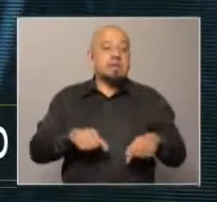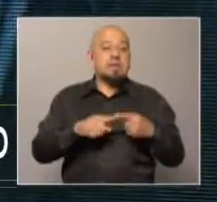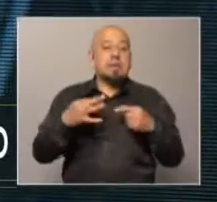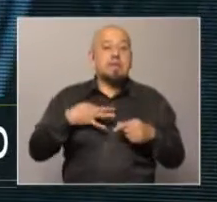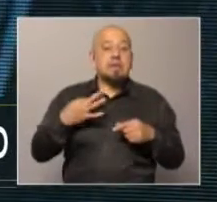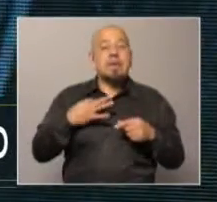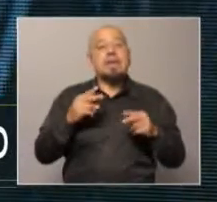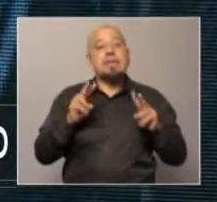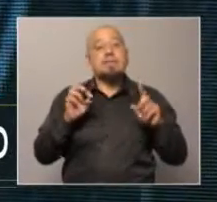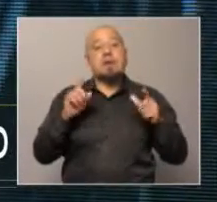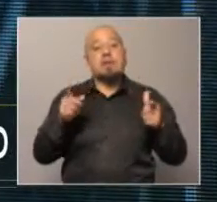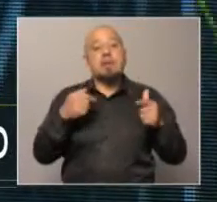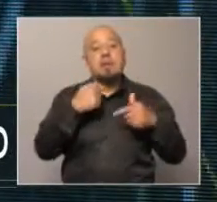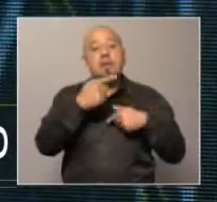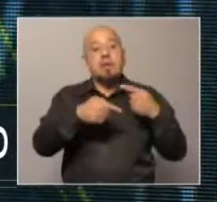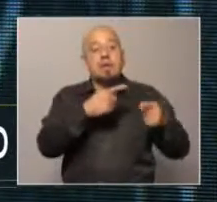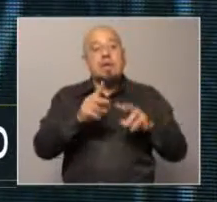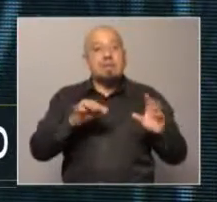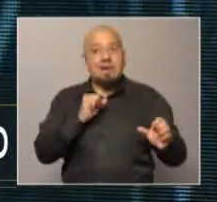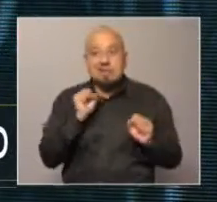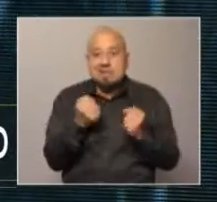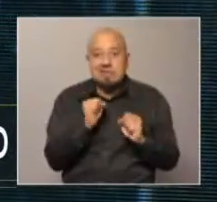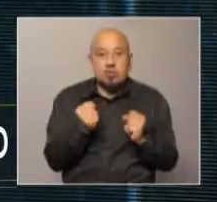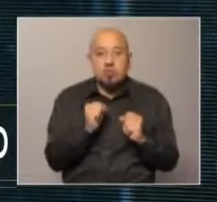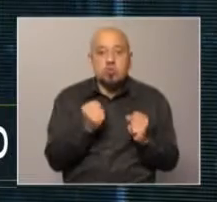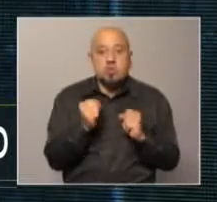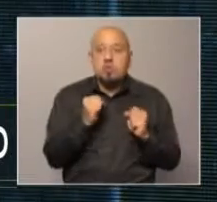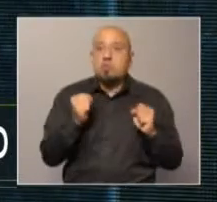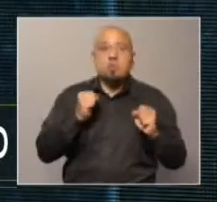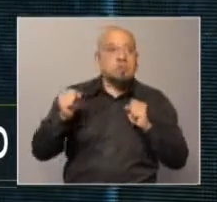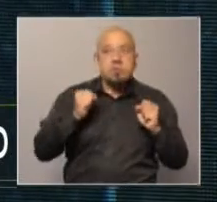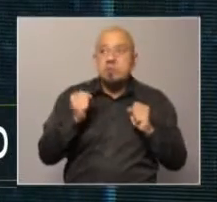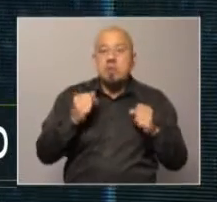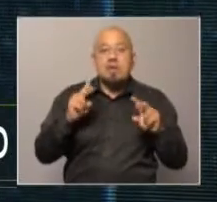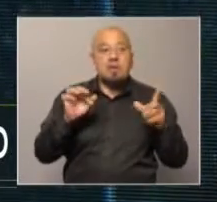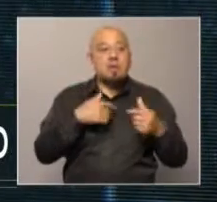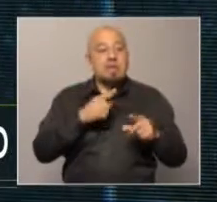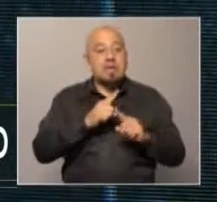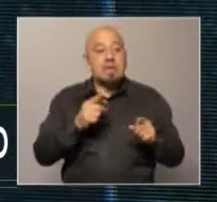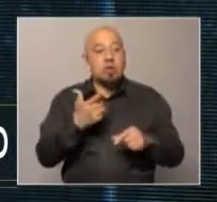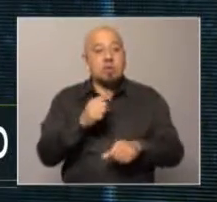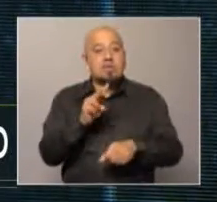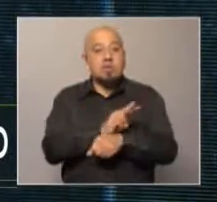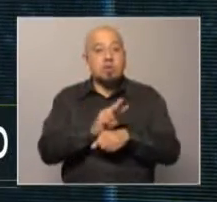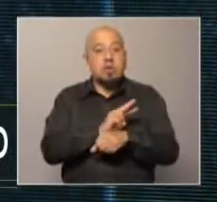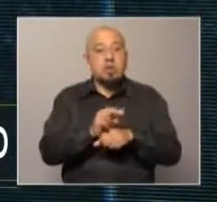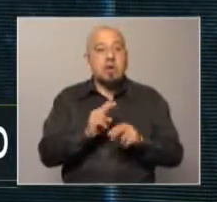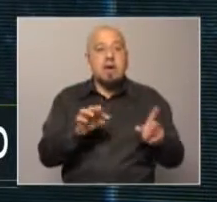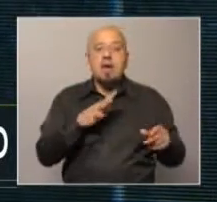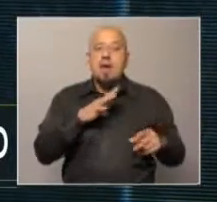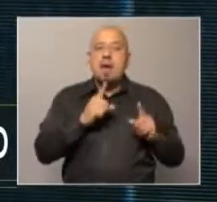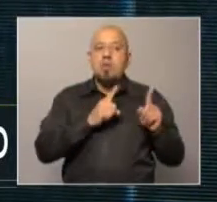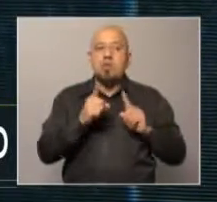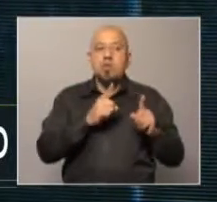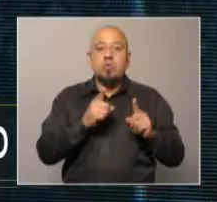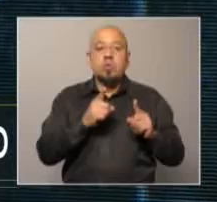la canalización de ansiedades de la sociedad uruguaya destinadas a la inseguridad hacia ciertos chivos expiatorios. Entre